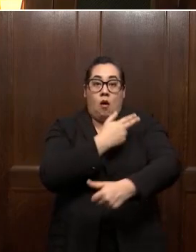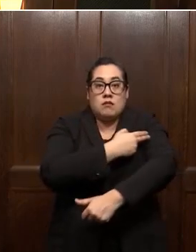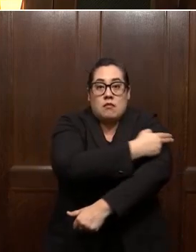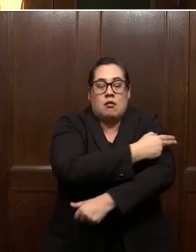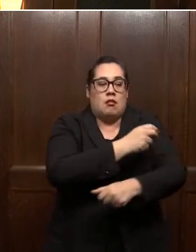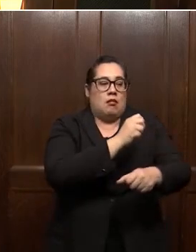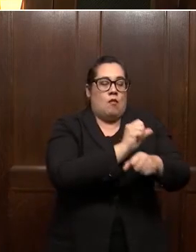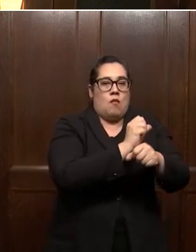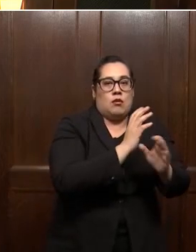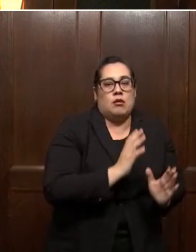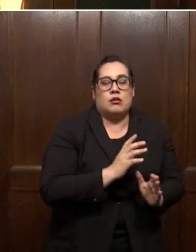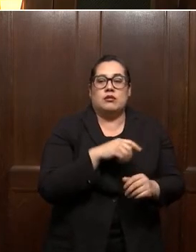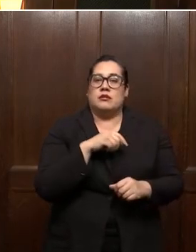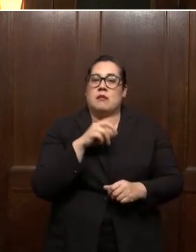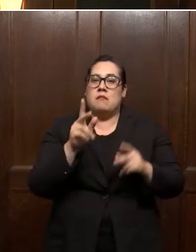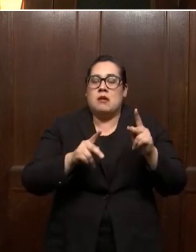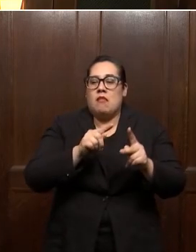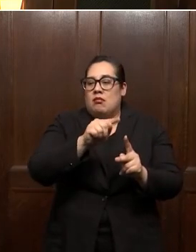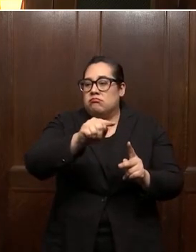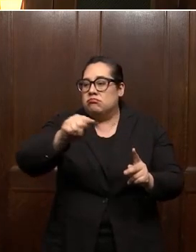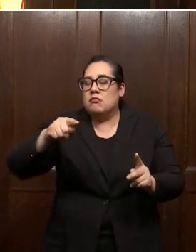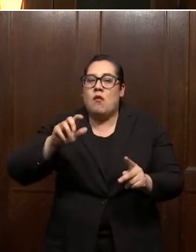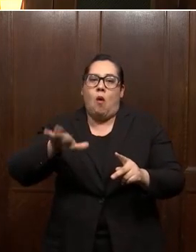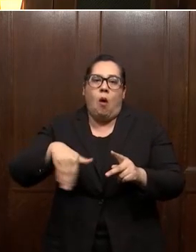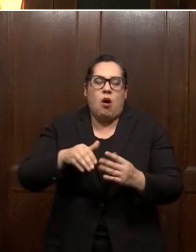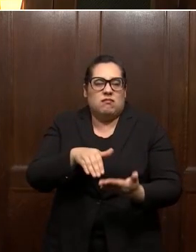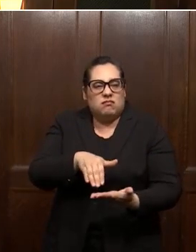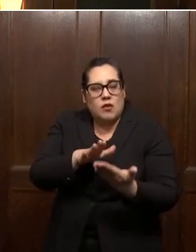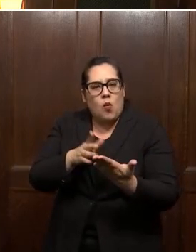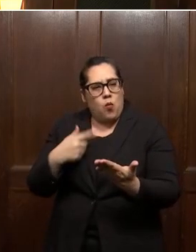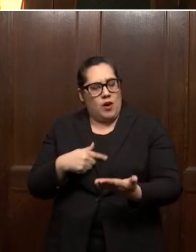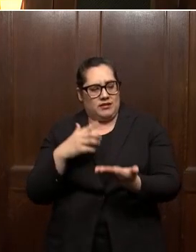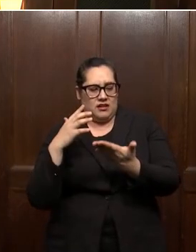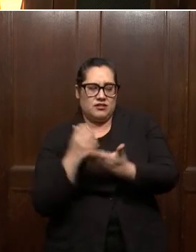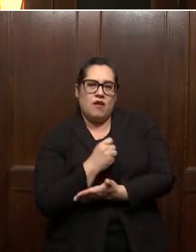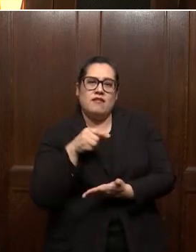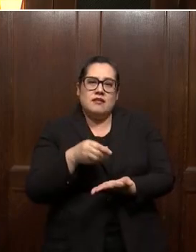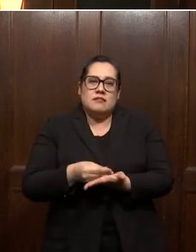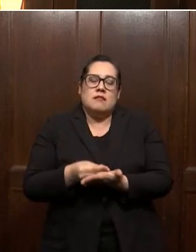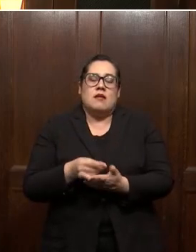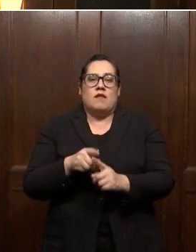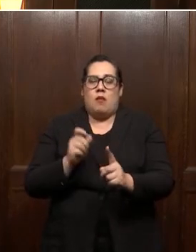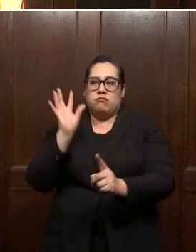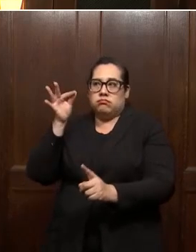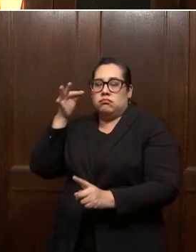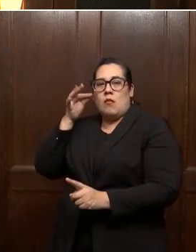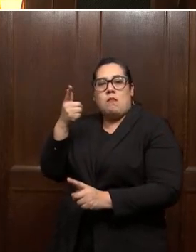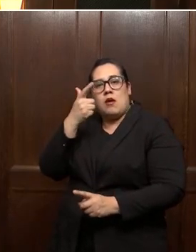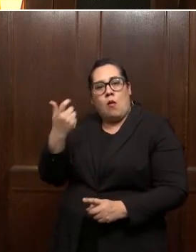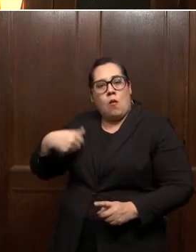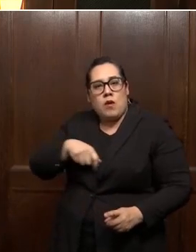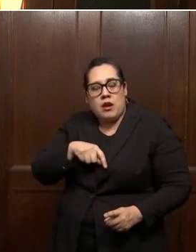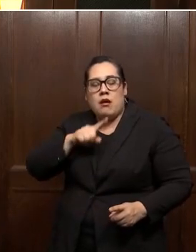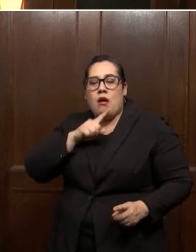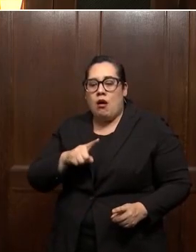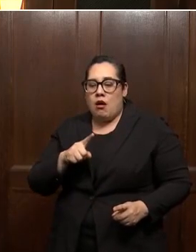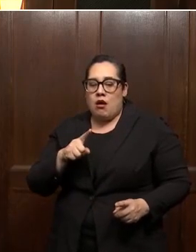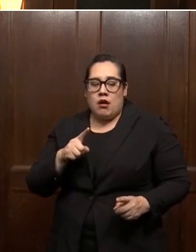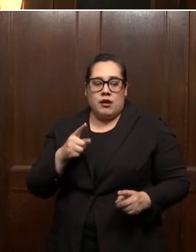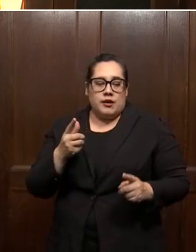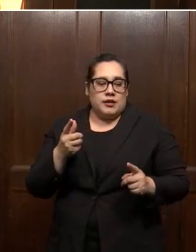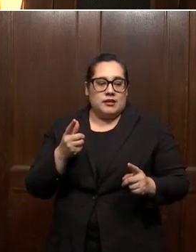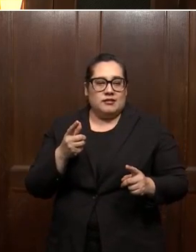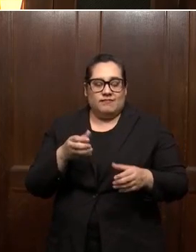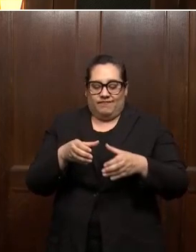hospitales, las personas en nuestros hospitales. Merecemos estos fondos porque estamos